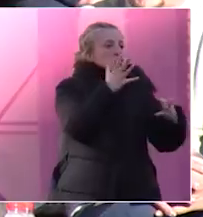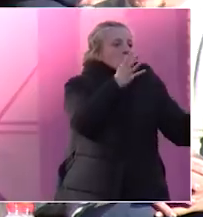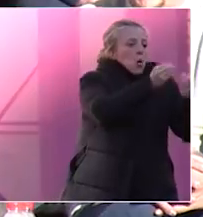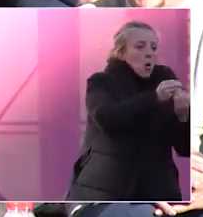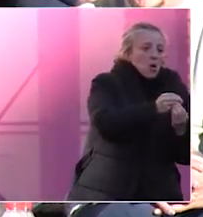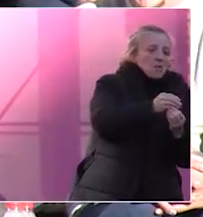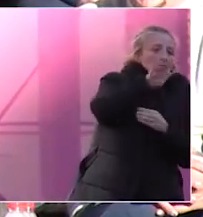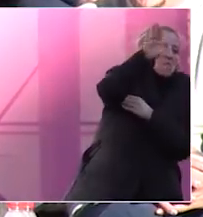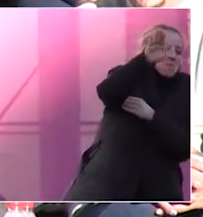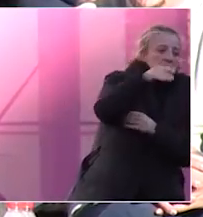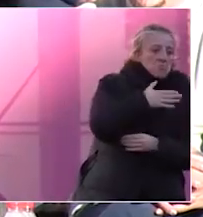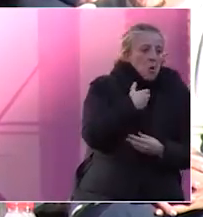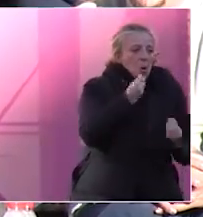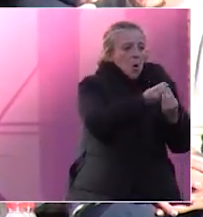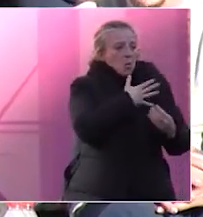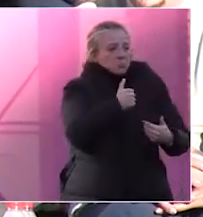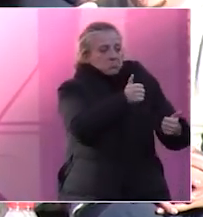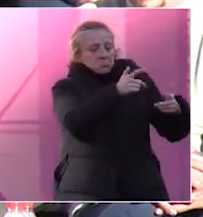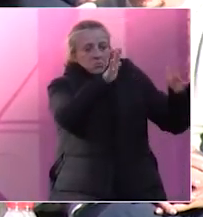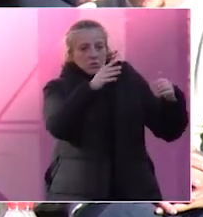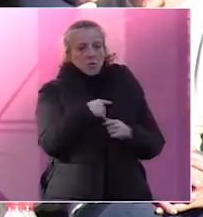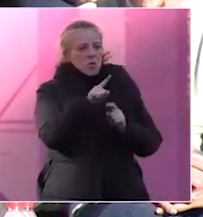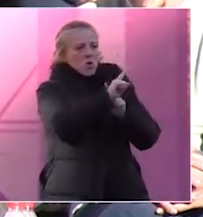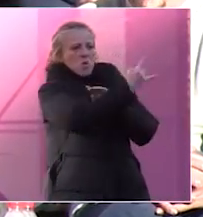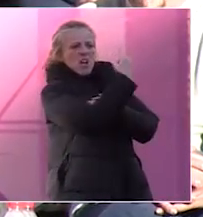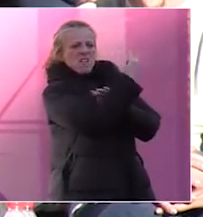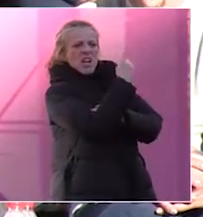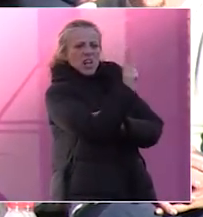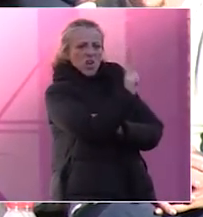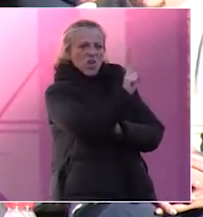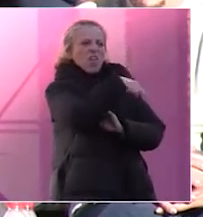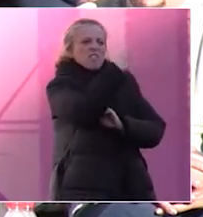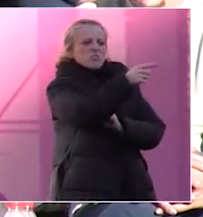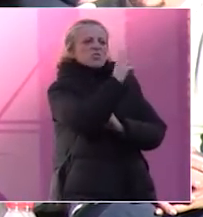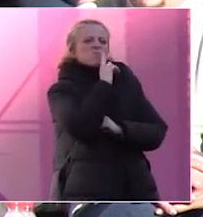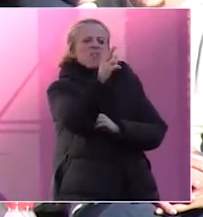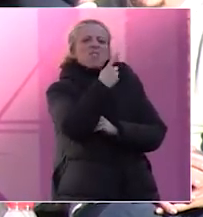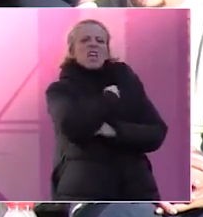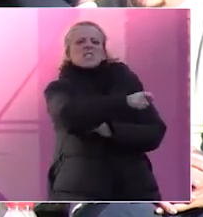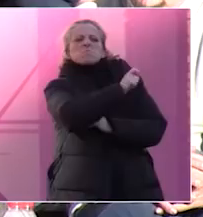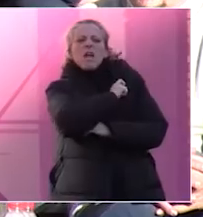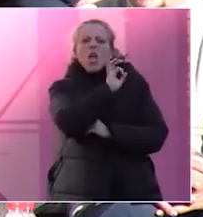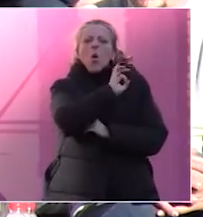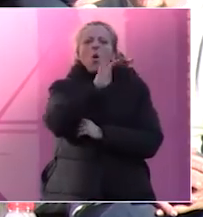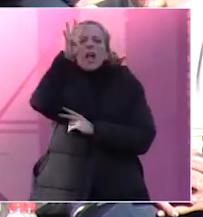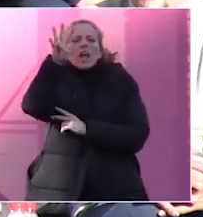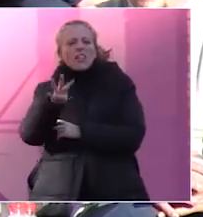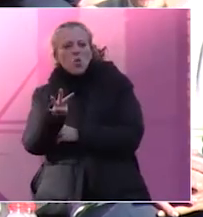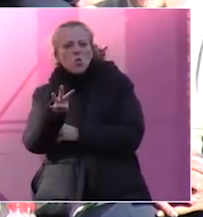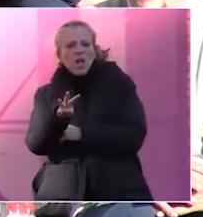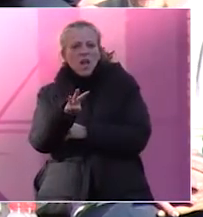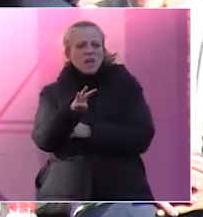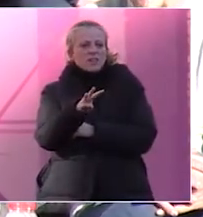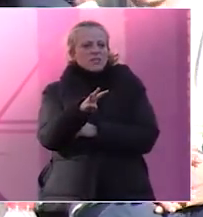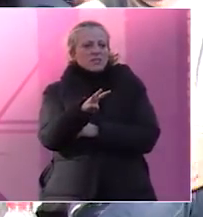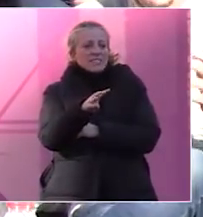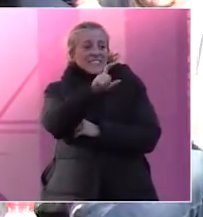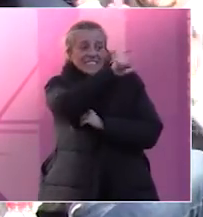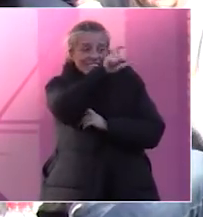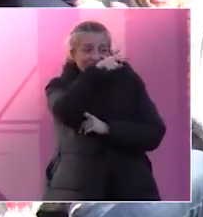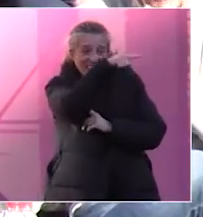quiera, pero que no nos engañe, que no se hable ni de España ni de Cataluña, quien ocupa un escaño en